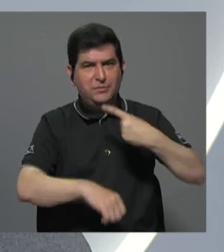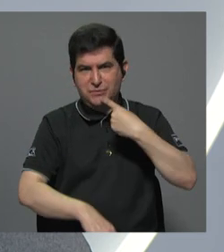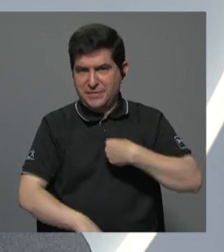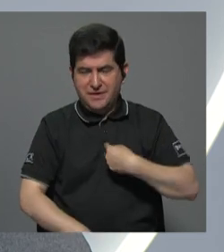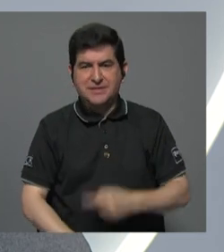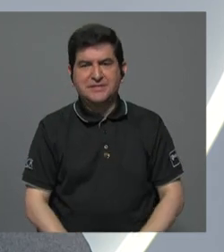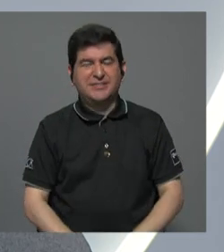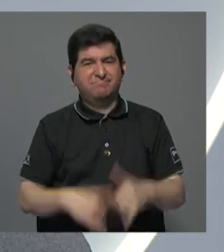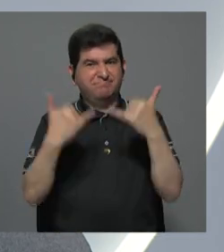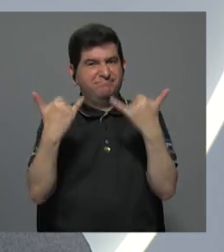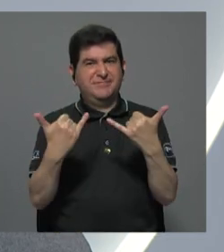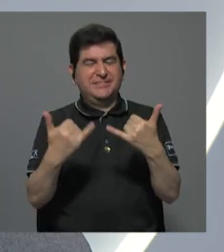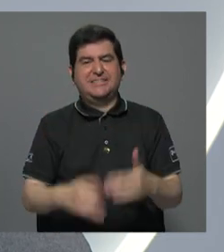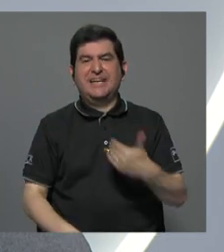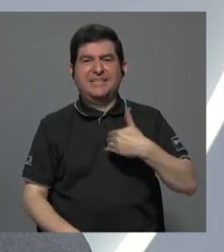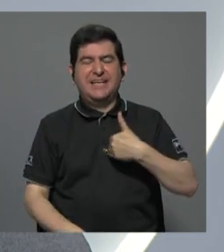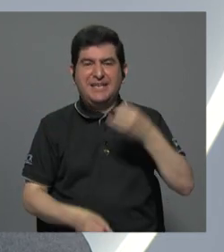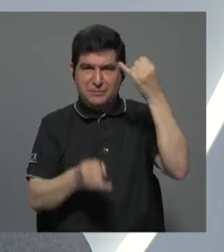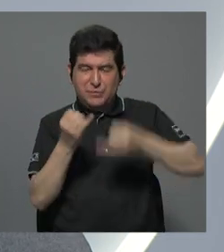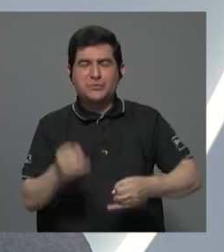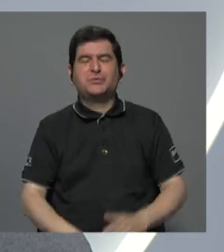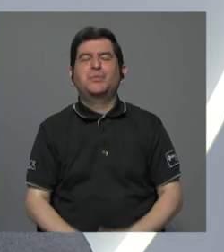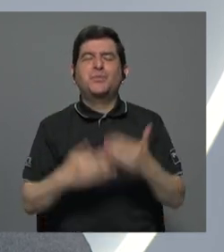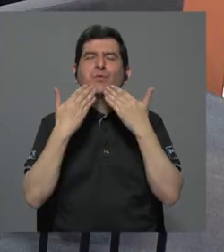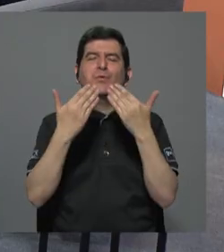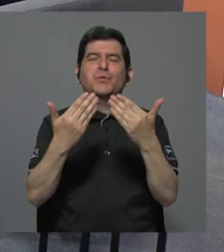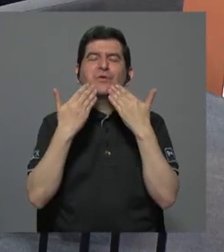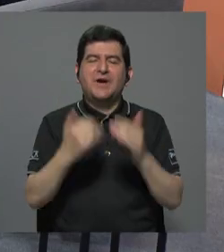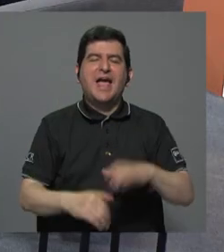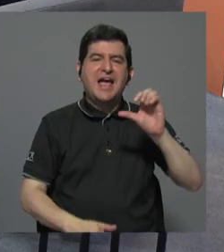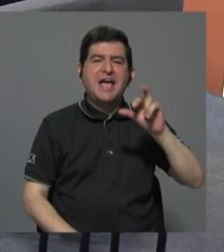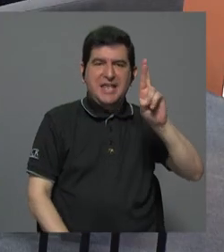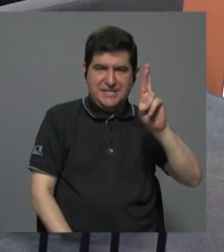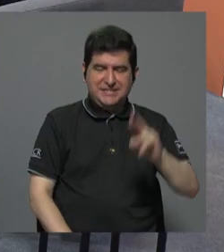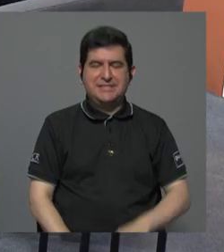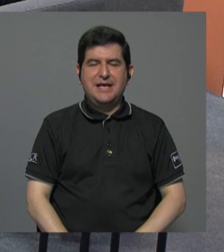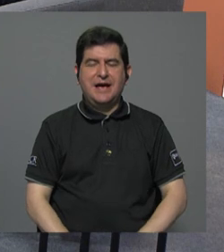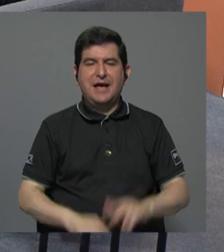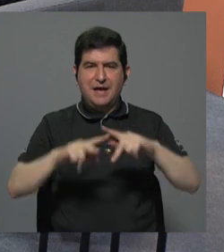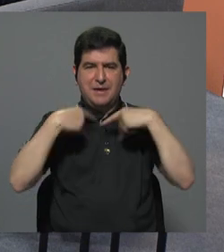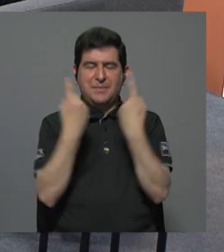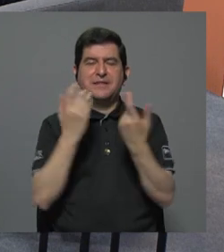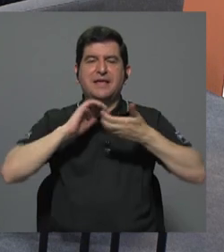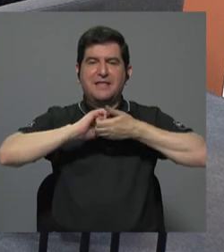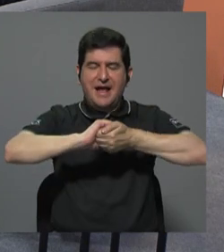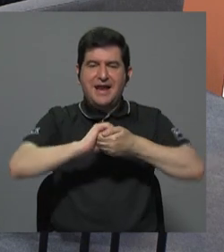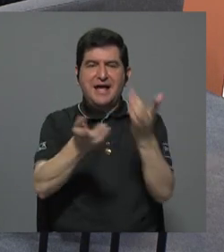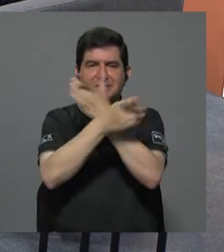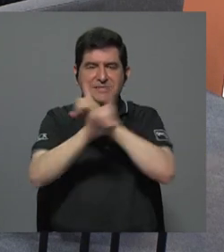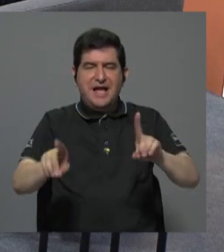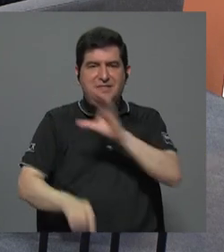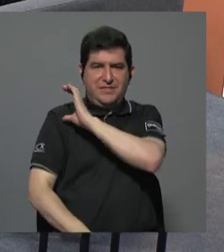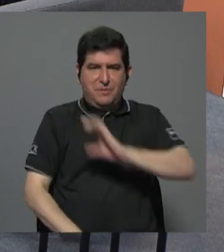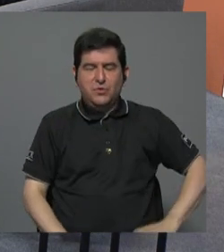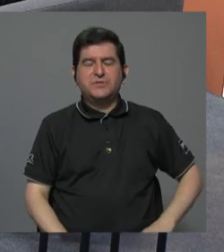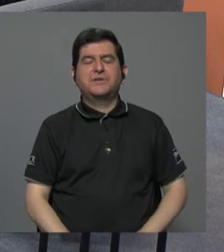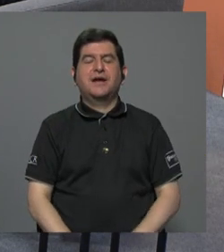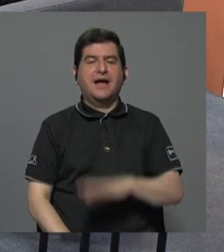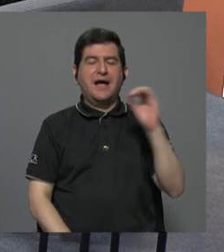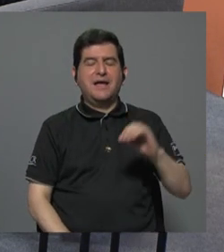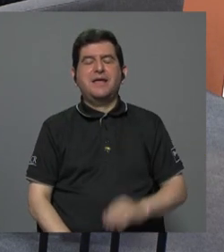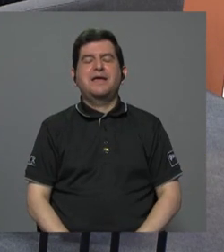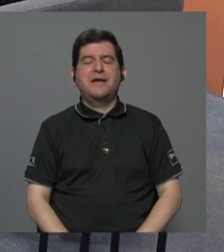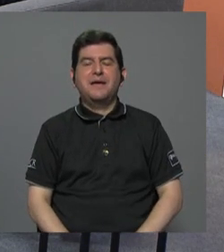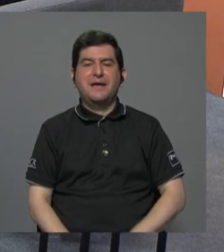si estamos ya tenemos que cerrar les agradecemos muchísimo cristian ribera del partido alianza democratacristiana igual con muchísimo gusto el